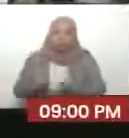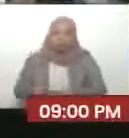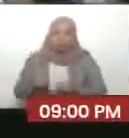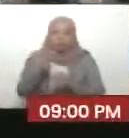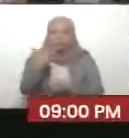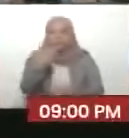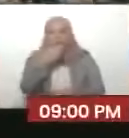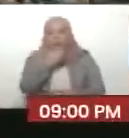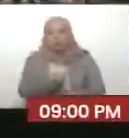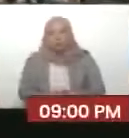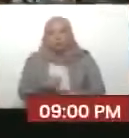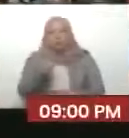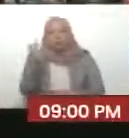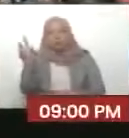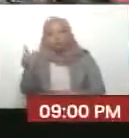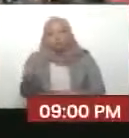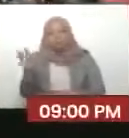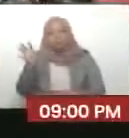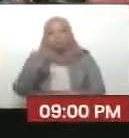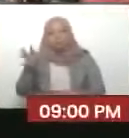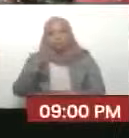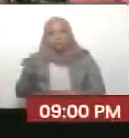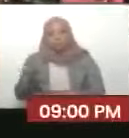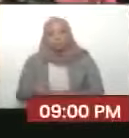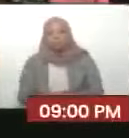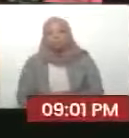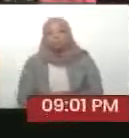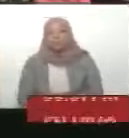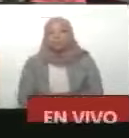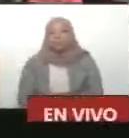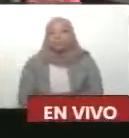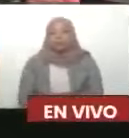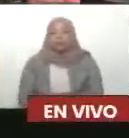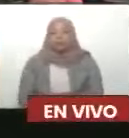3 de diciembre que el Esequibo es de Venezuela. Excelente.